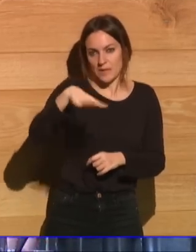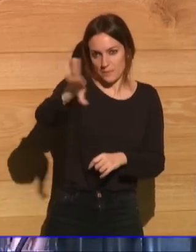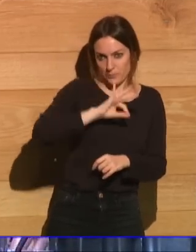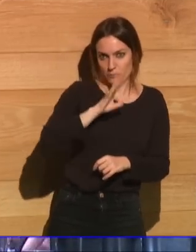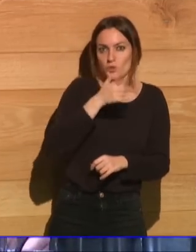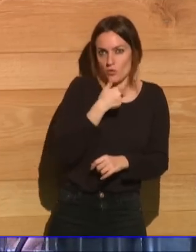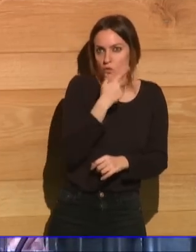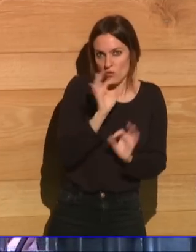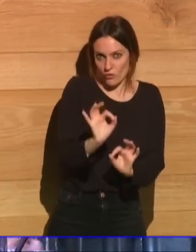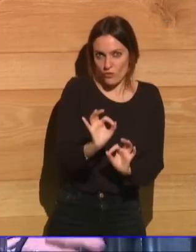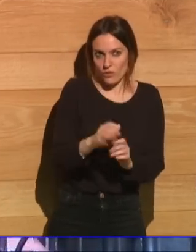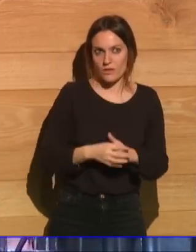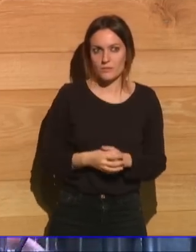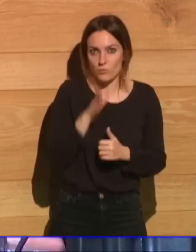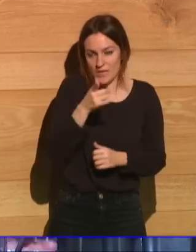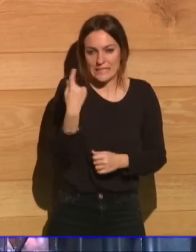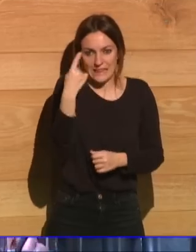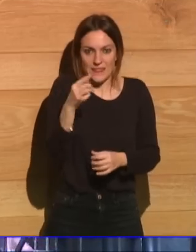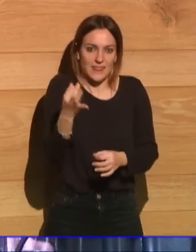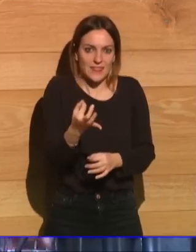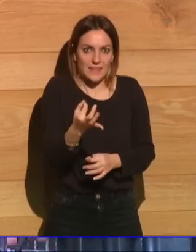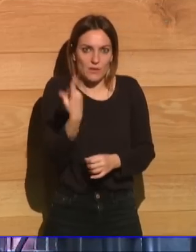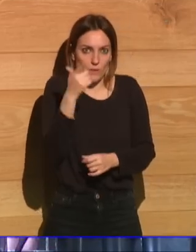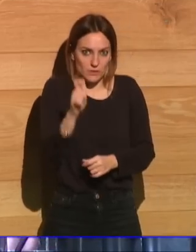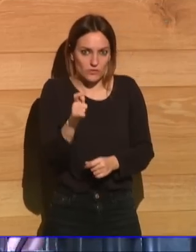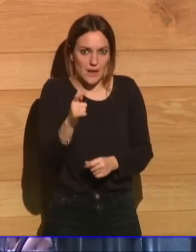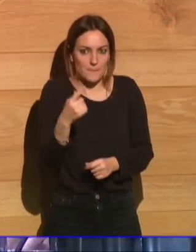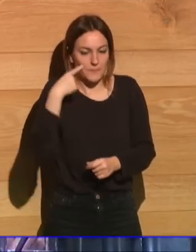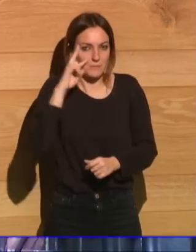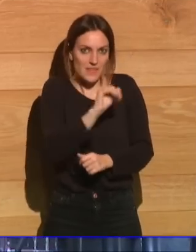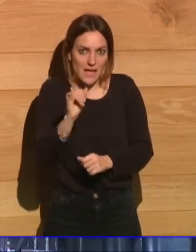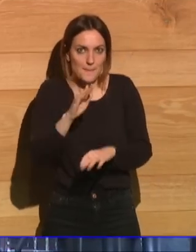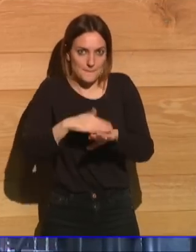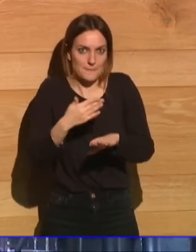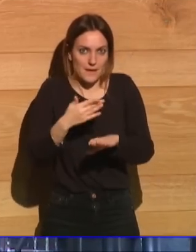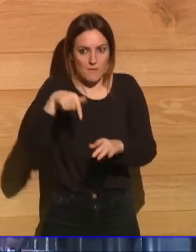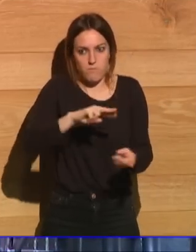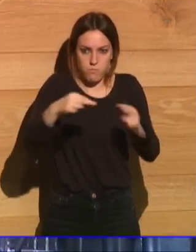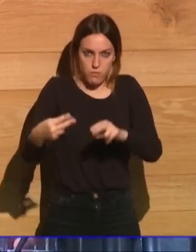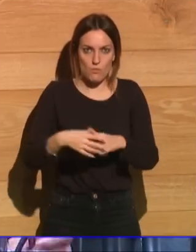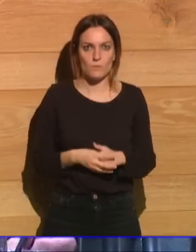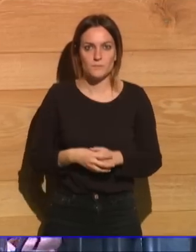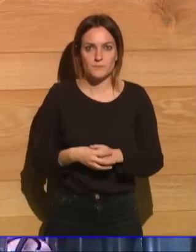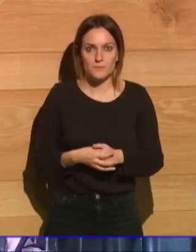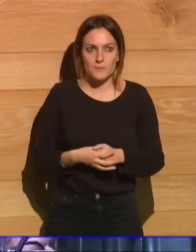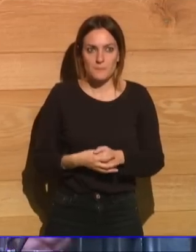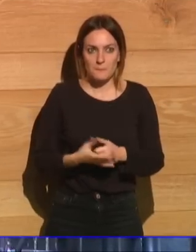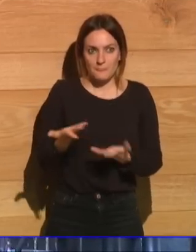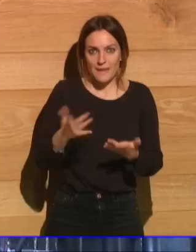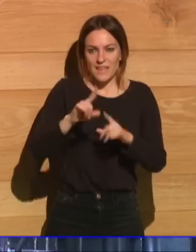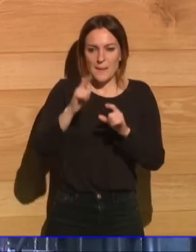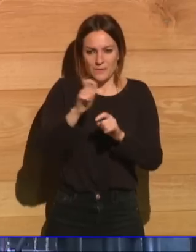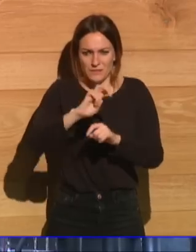ser de otra manera, porque necesitaban a alguien muy bueno para interpretar ese papel. Pero casi todos los demás aparecieron de las formas